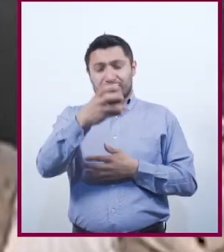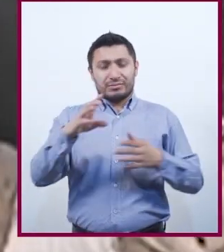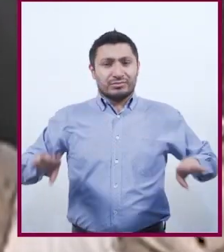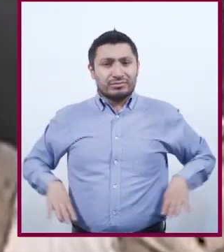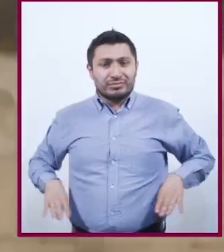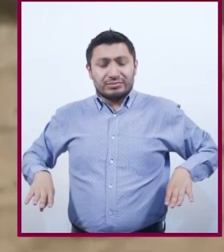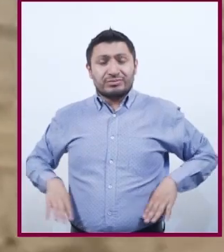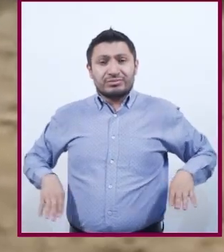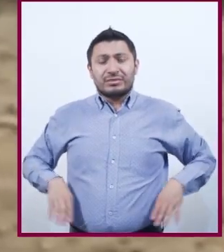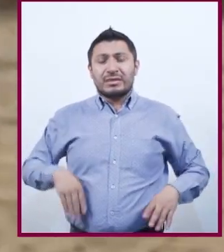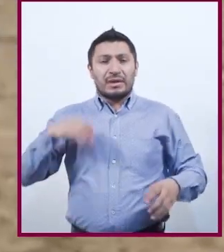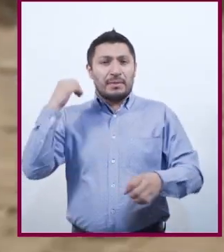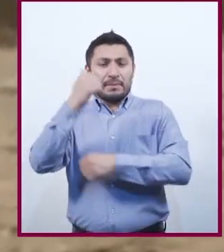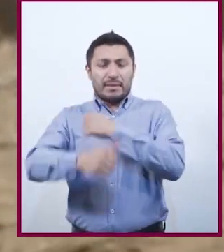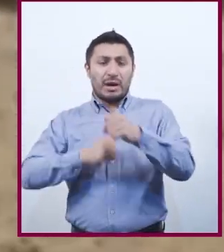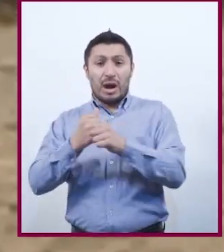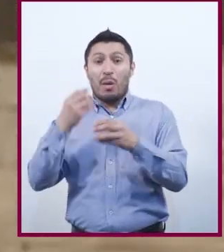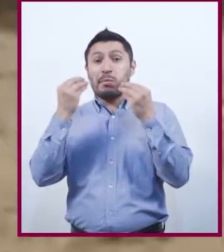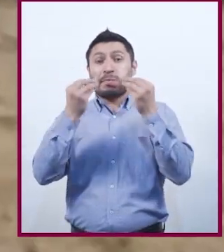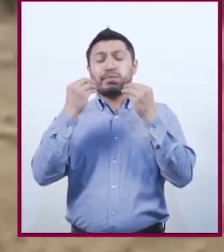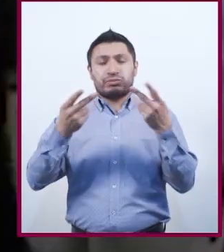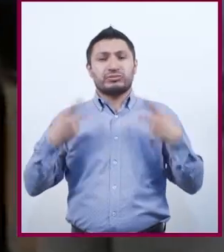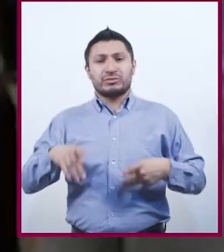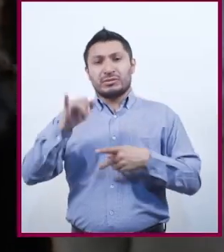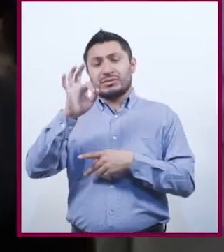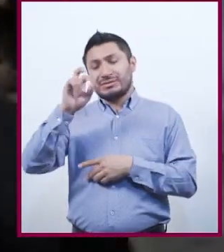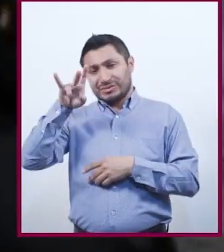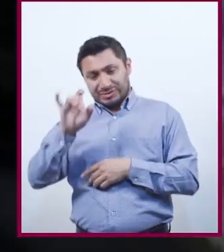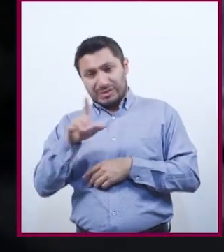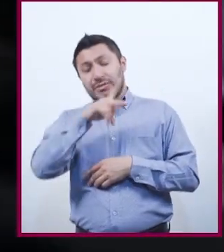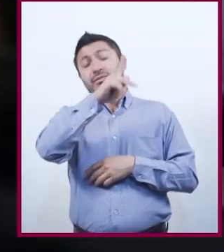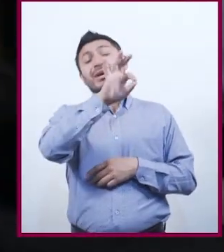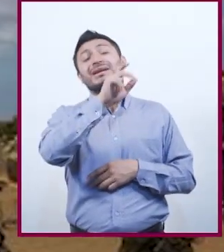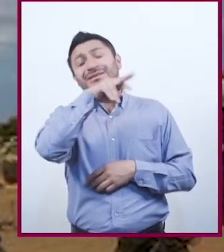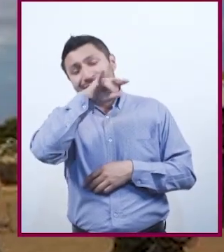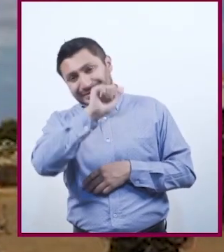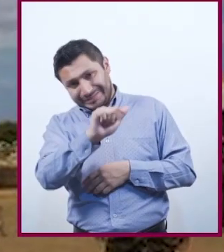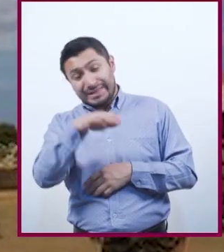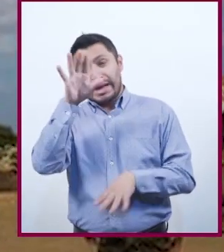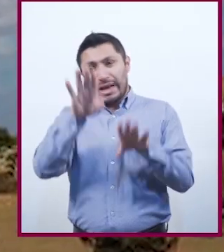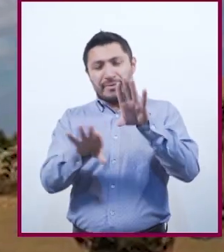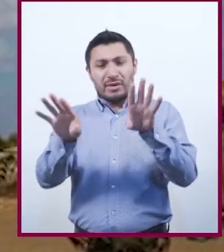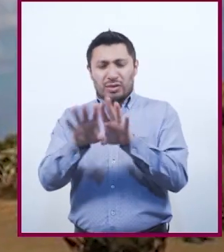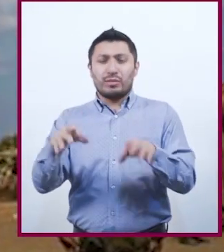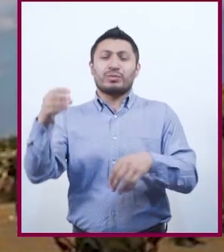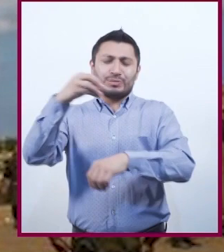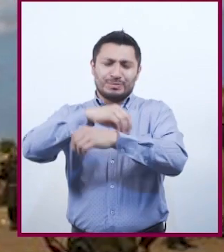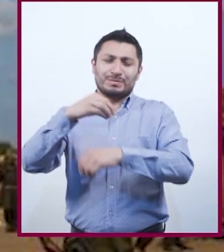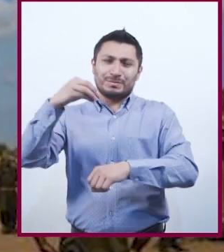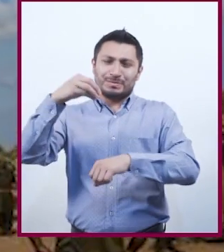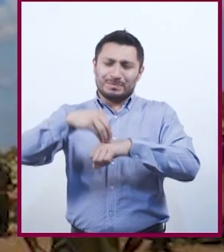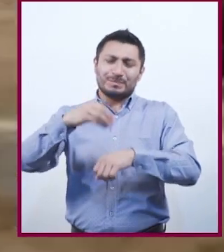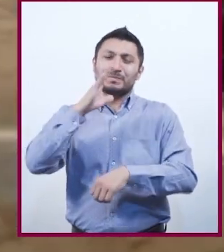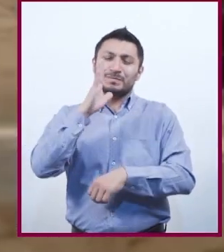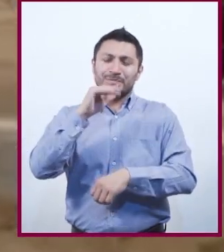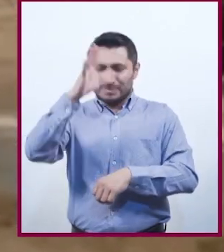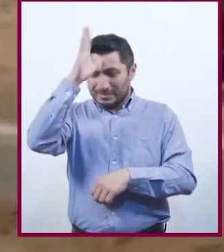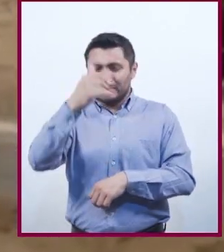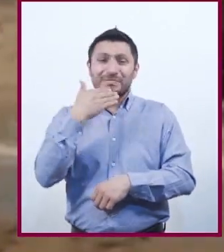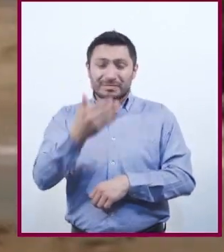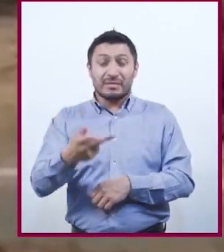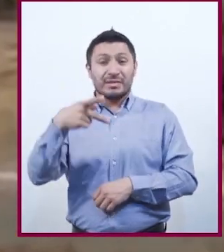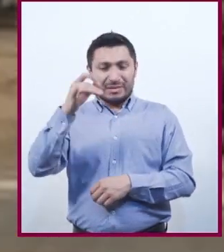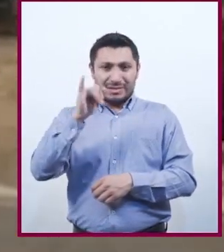estas condiciones han vivido por décadas los ciudadanos israelíes y palestinos, a veces con periodos de treguas, es cierto, pero